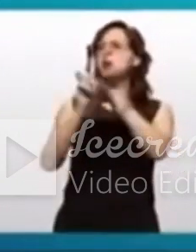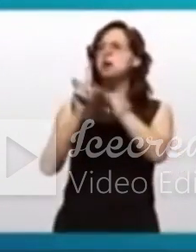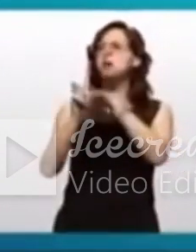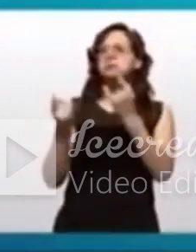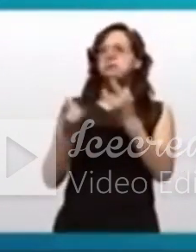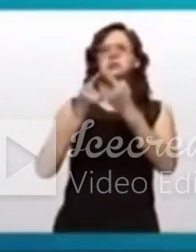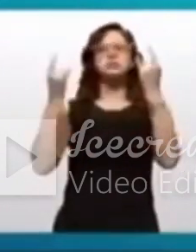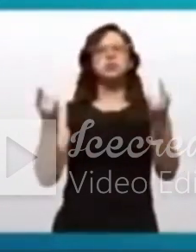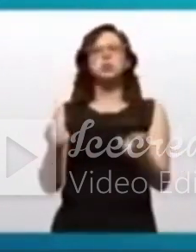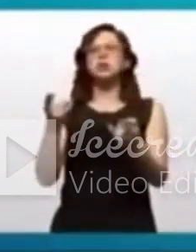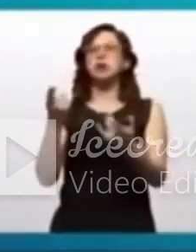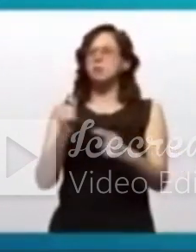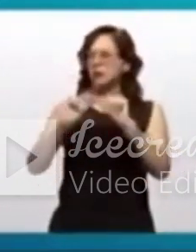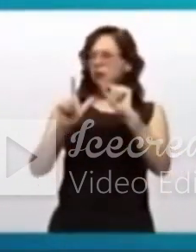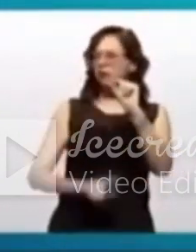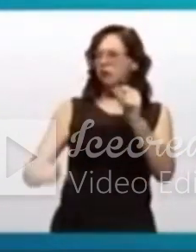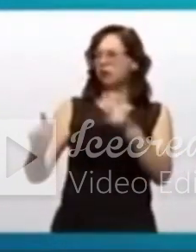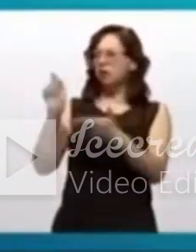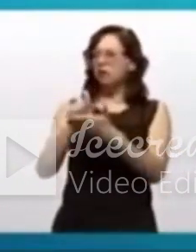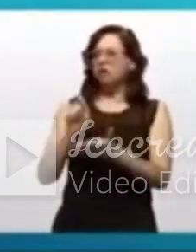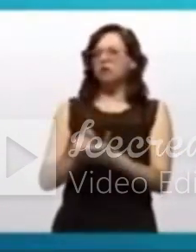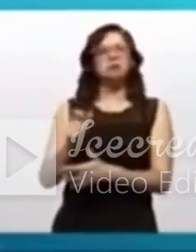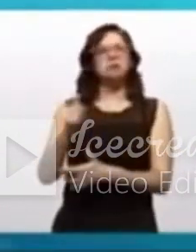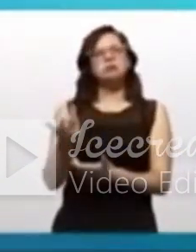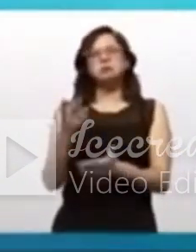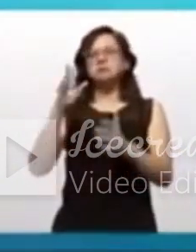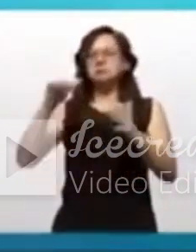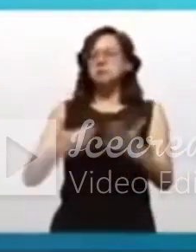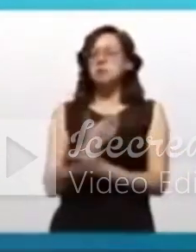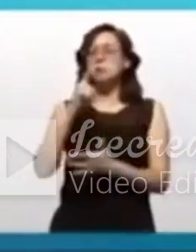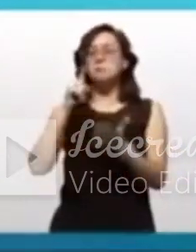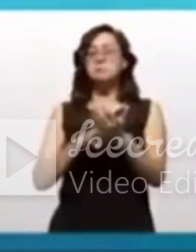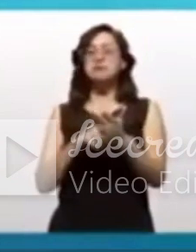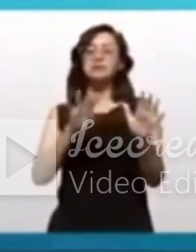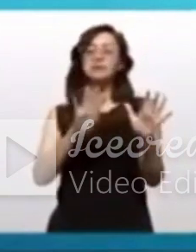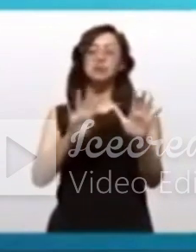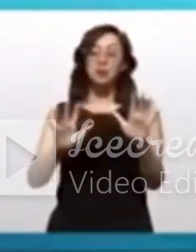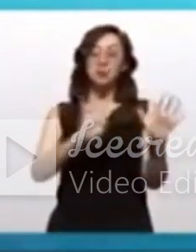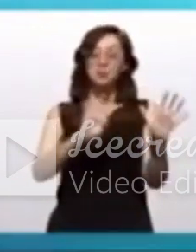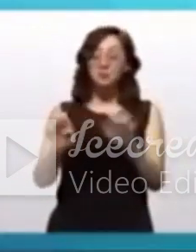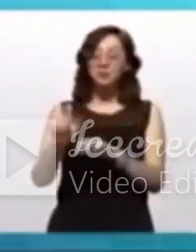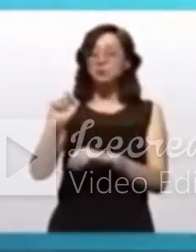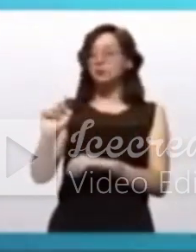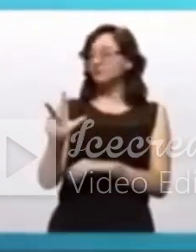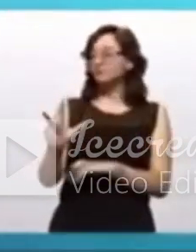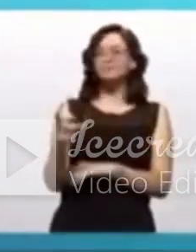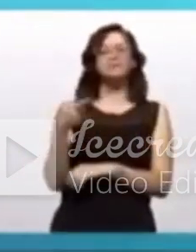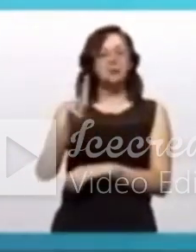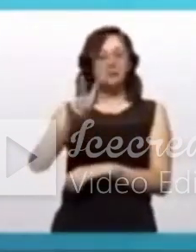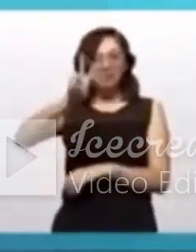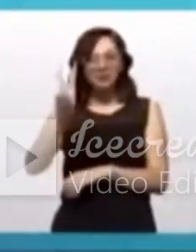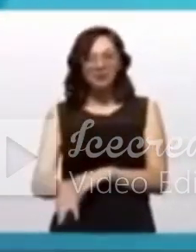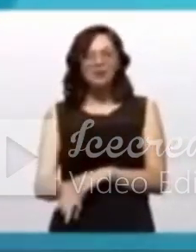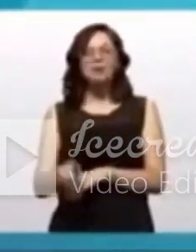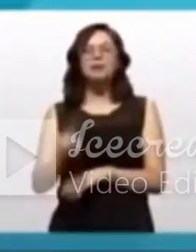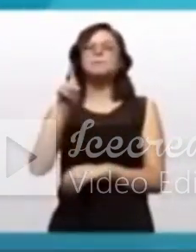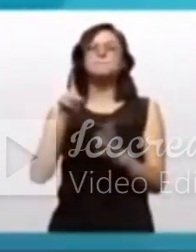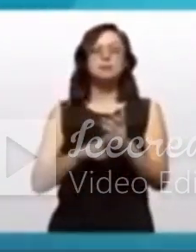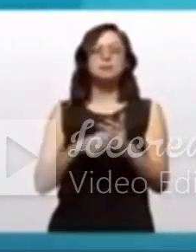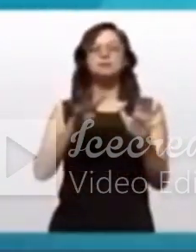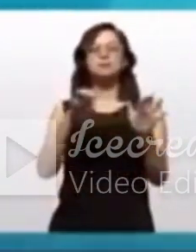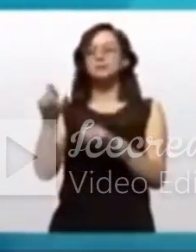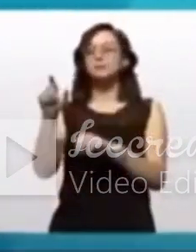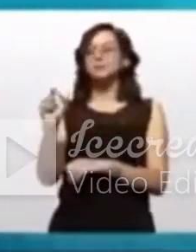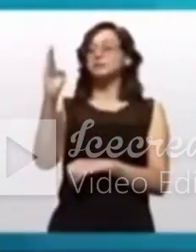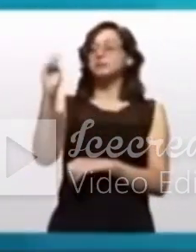literaria mexicana. Muchos dicen que nació en 1928, pero en realidad Nació en 1929. Muchos